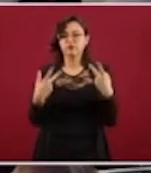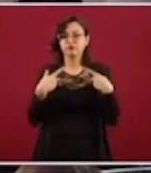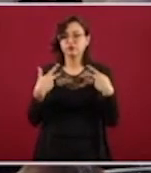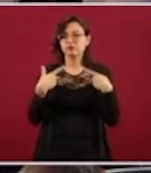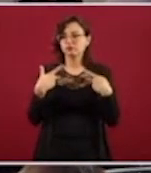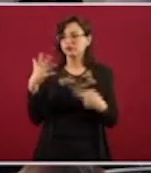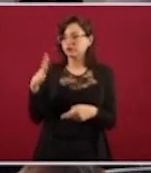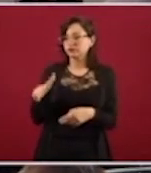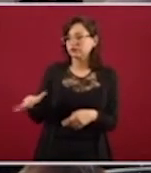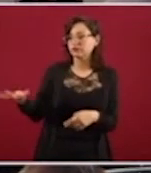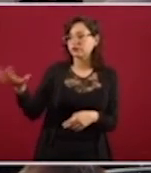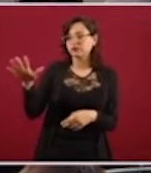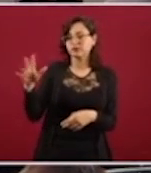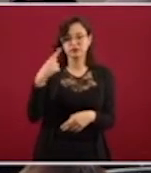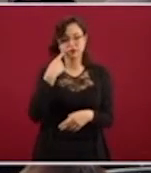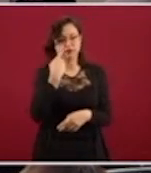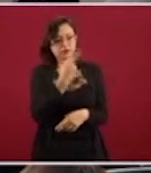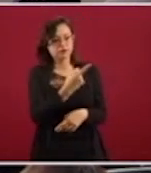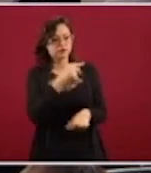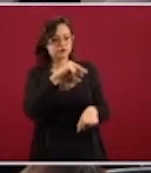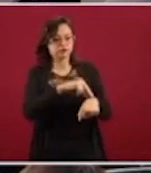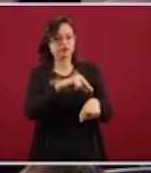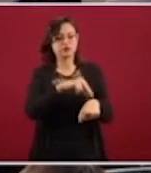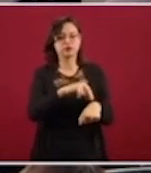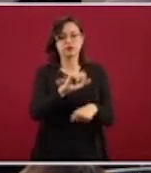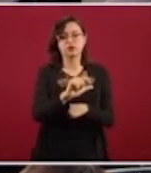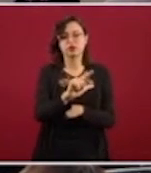del doctor Alcocer,